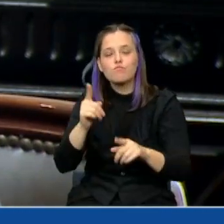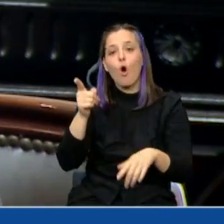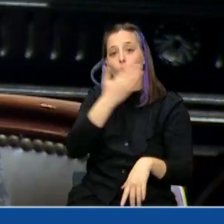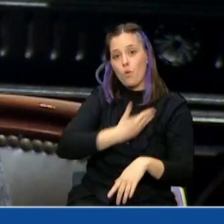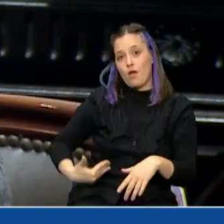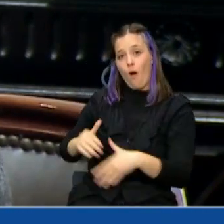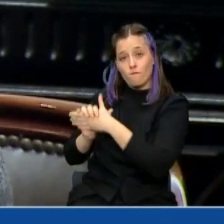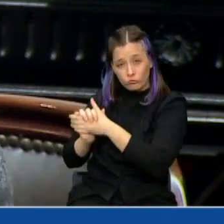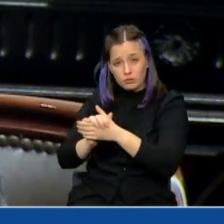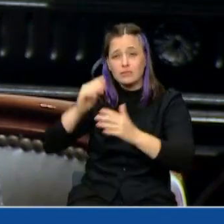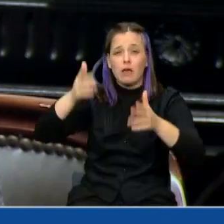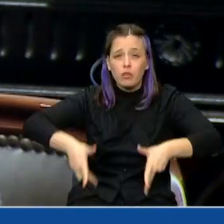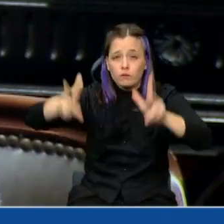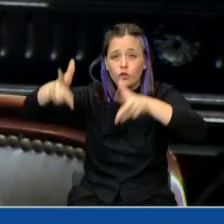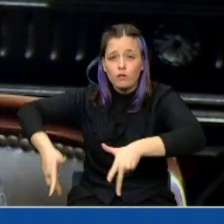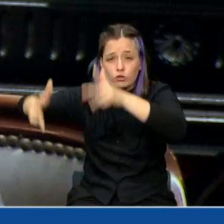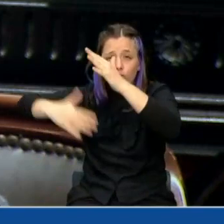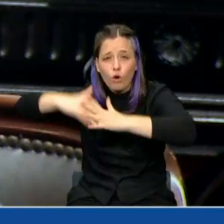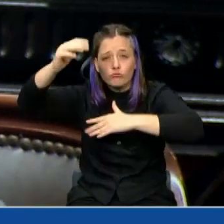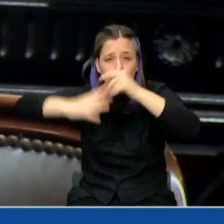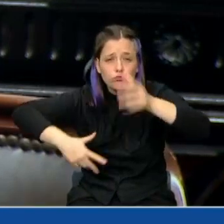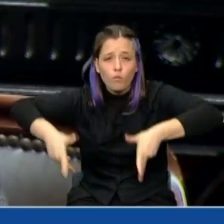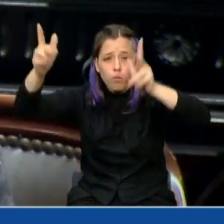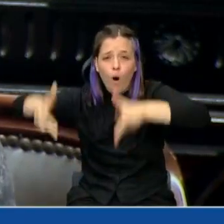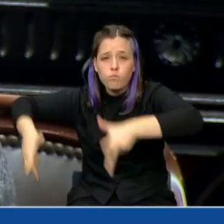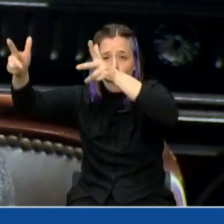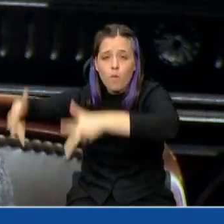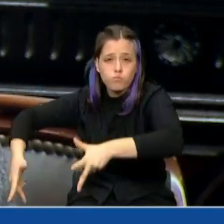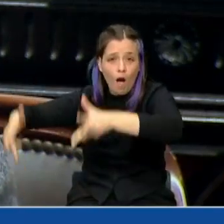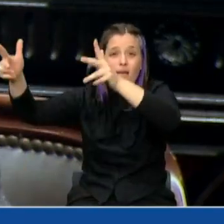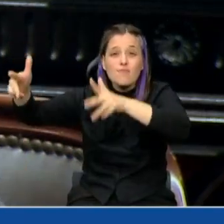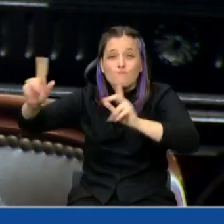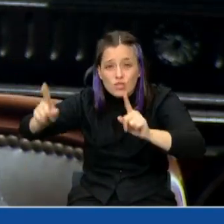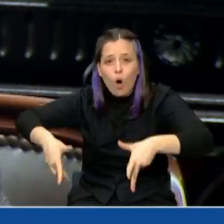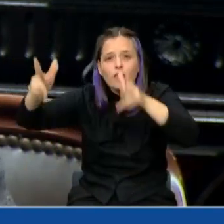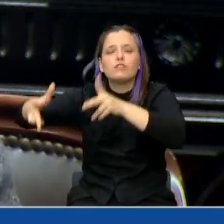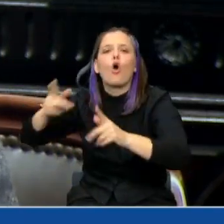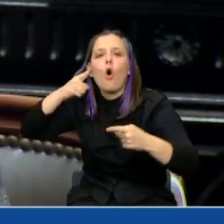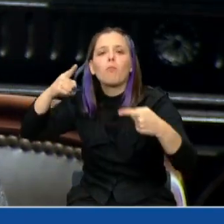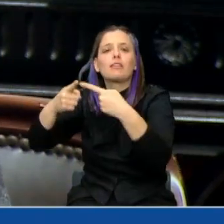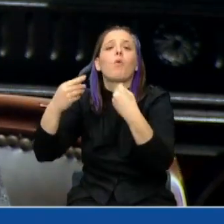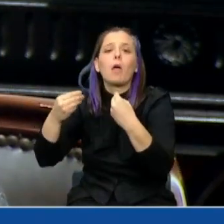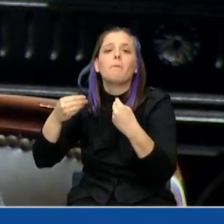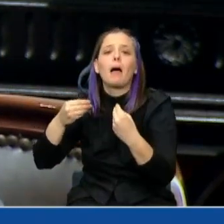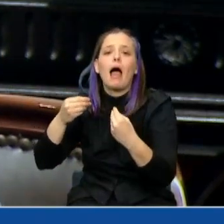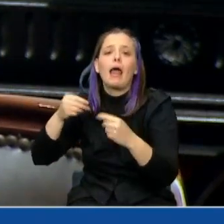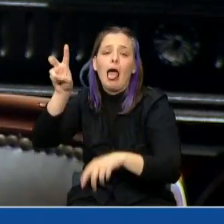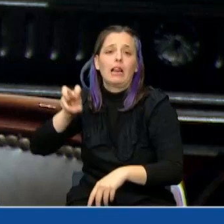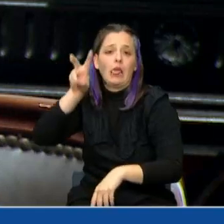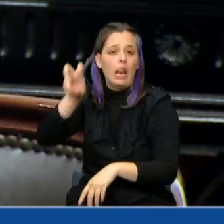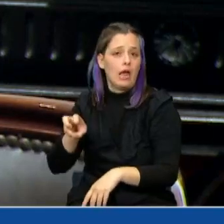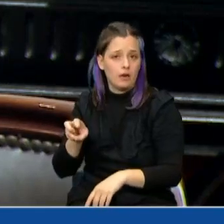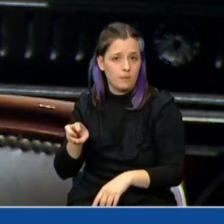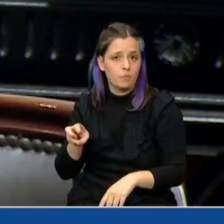construyeron cientos de edificios en todo el país que luego se destinaron a la locación y al alquiler. Porque también